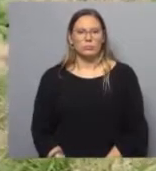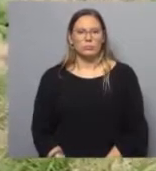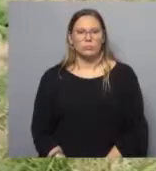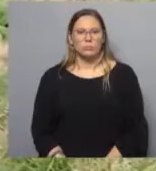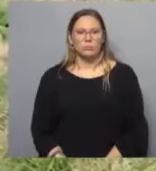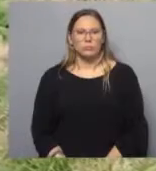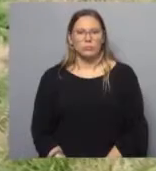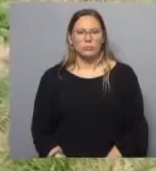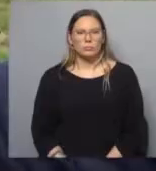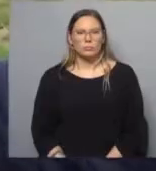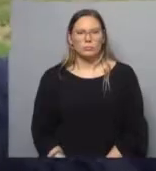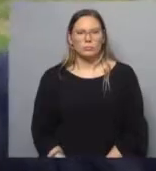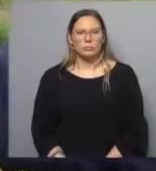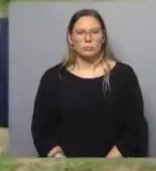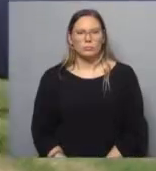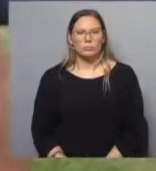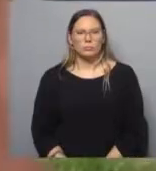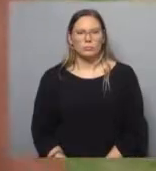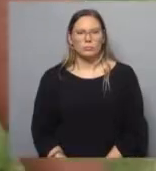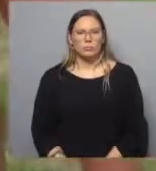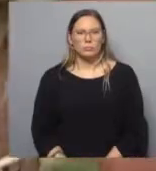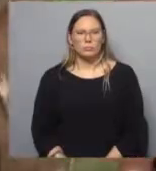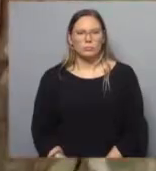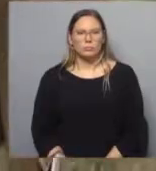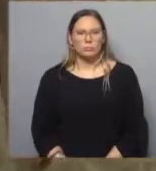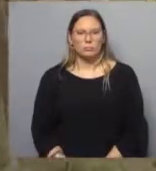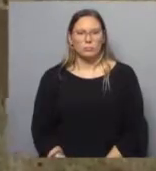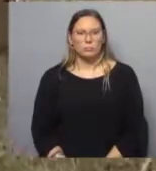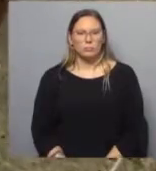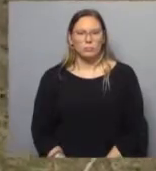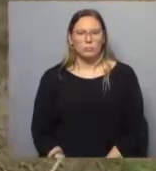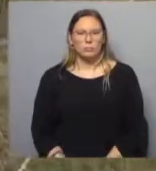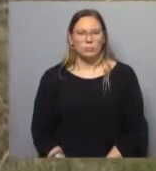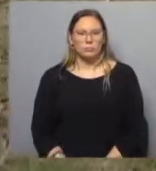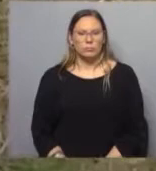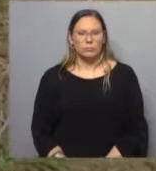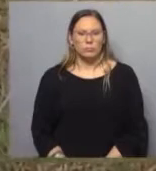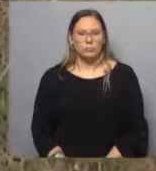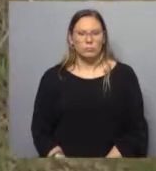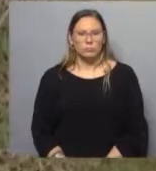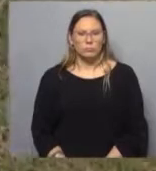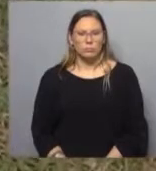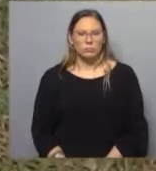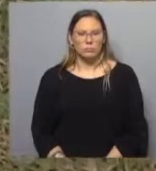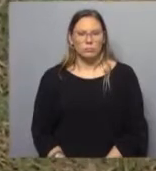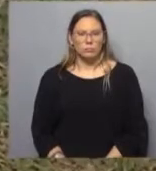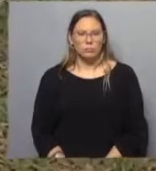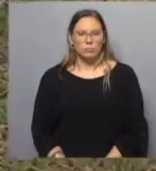¿Qué tenés acá? Bueno, acá tengo un arco hecho por mí, con unas ramas compradas en Estados